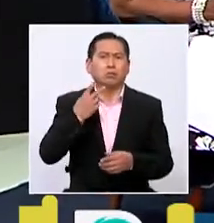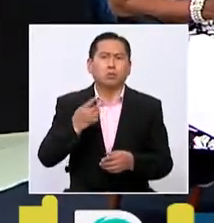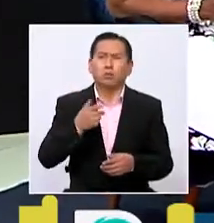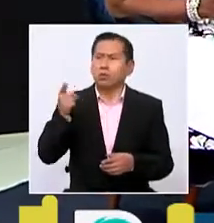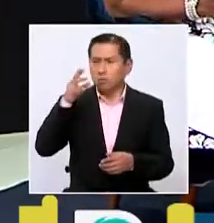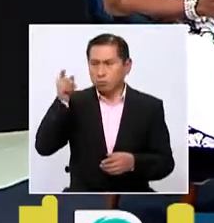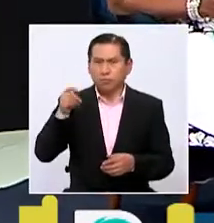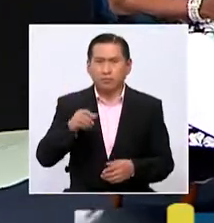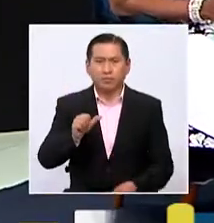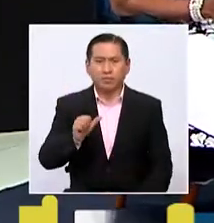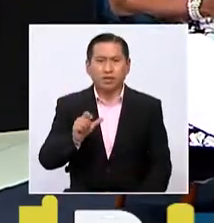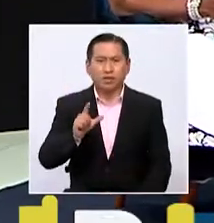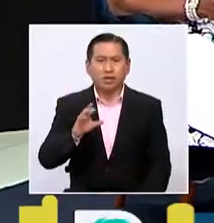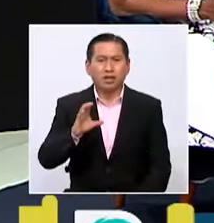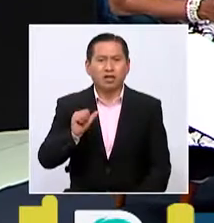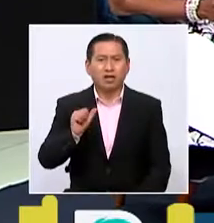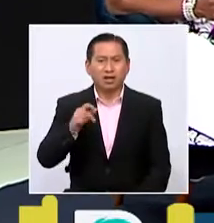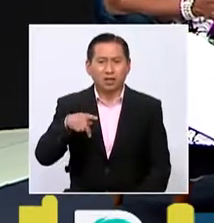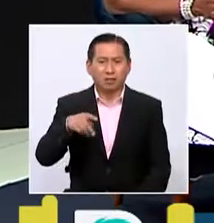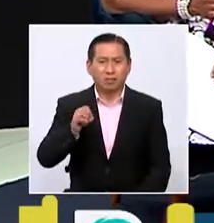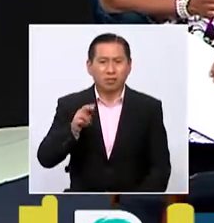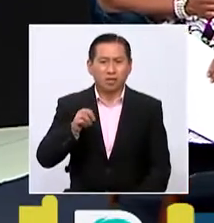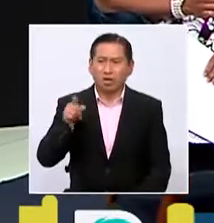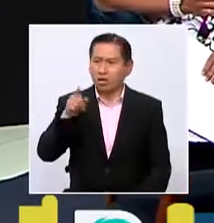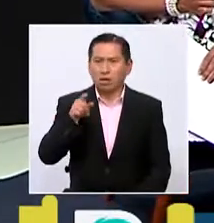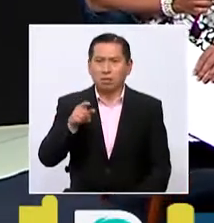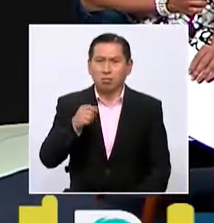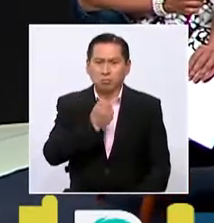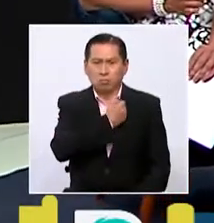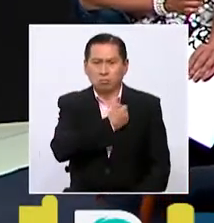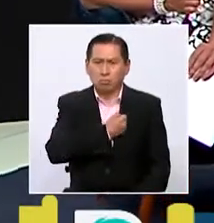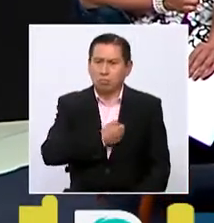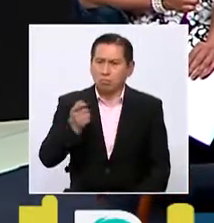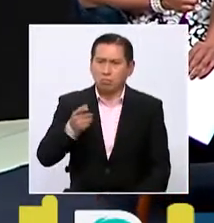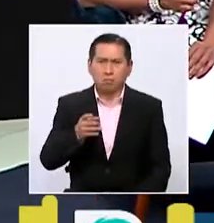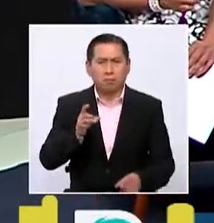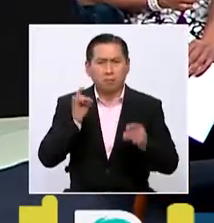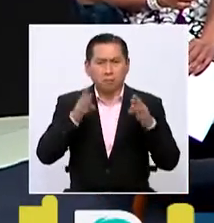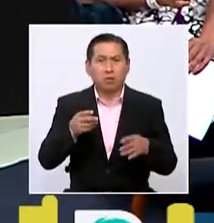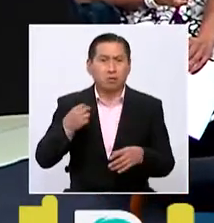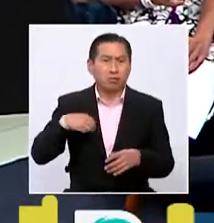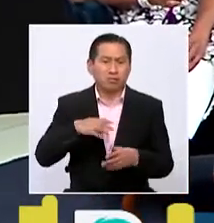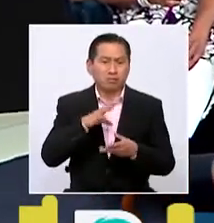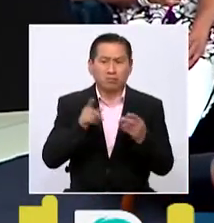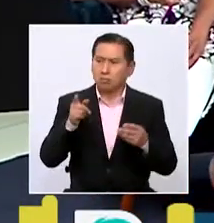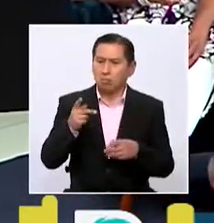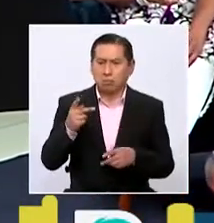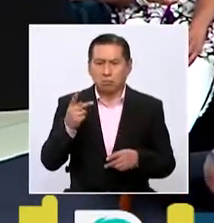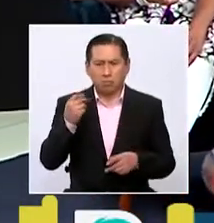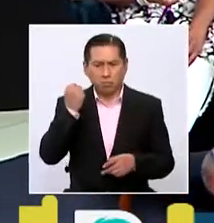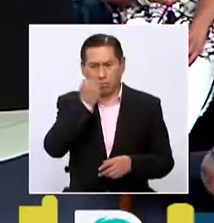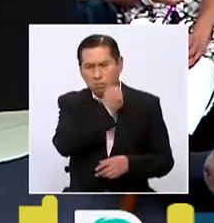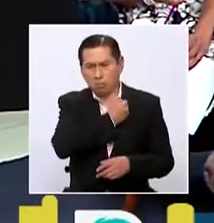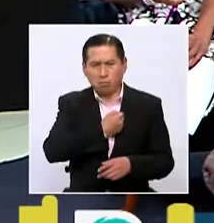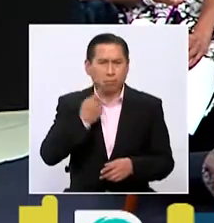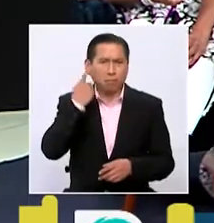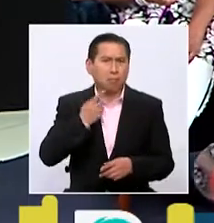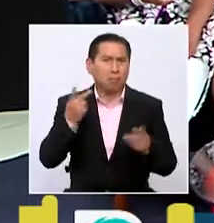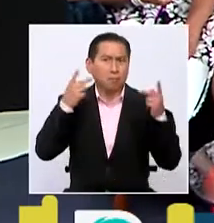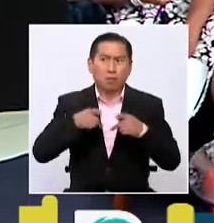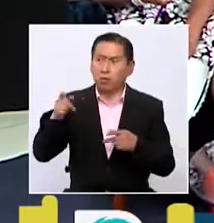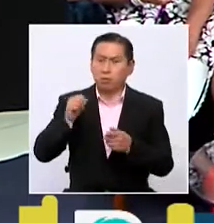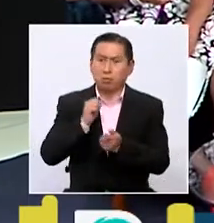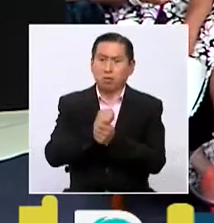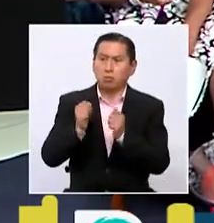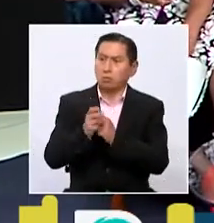Capone, que eran mafias tan sangrientas o peores de las que nosotros narramos, y por ello el mundo no cambió ni